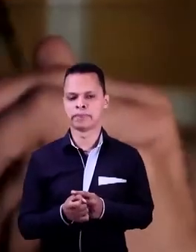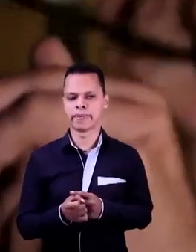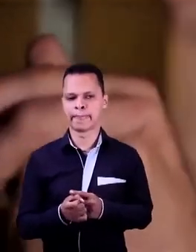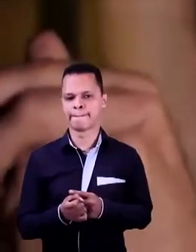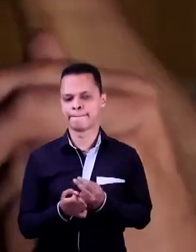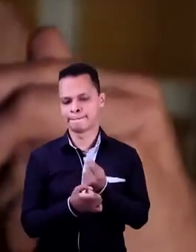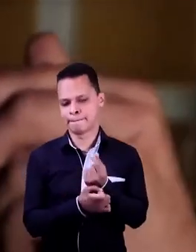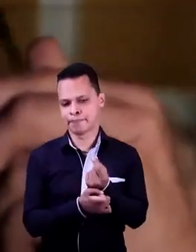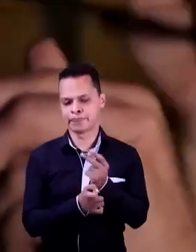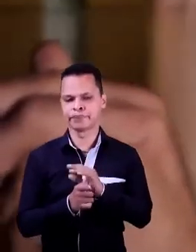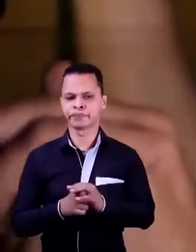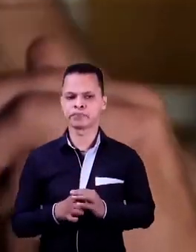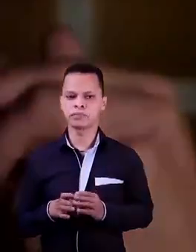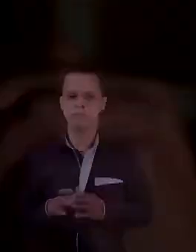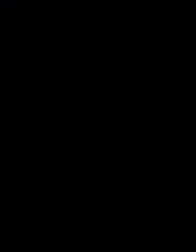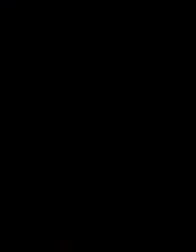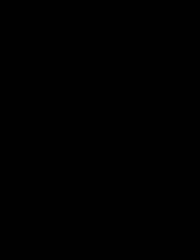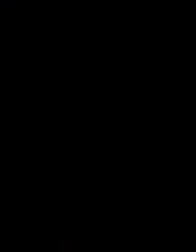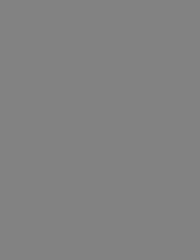el dinero.